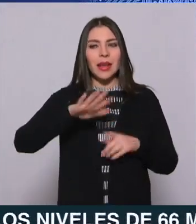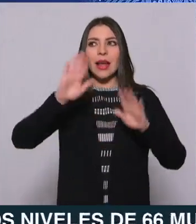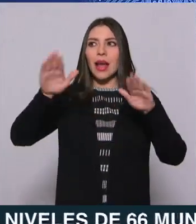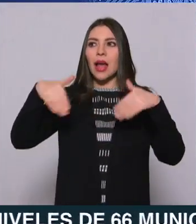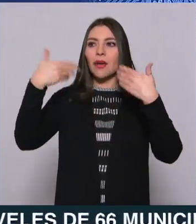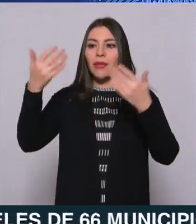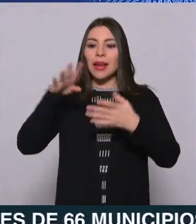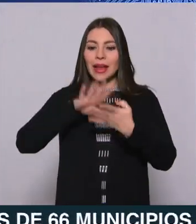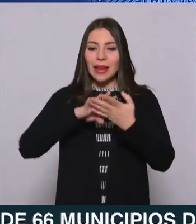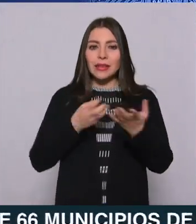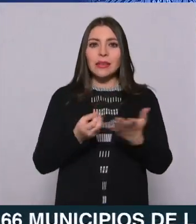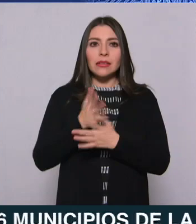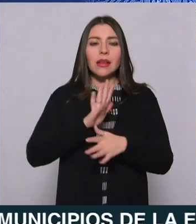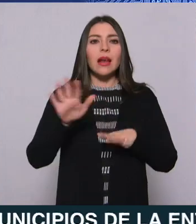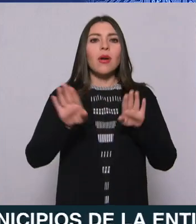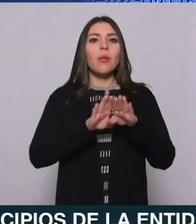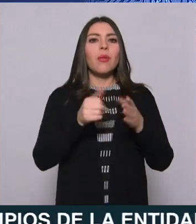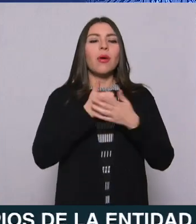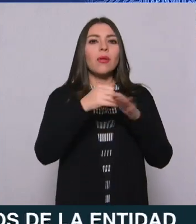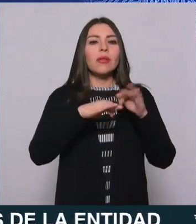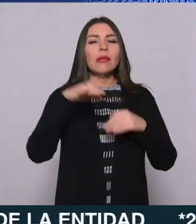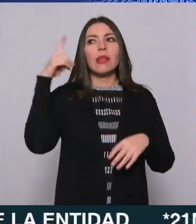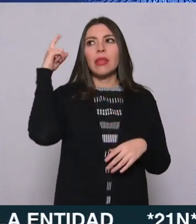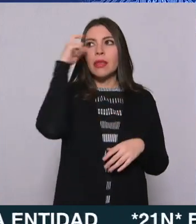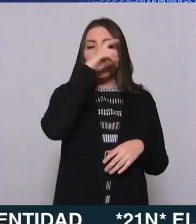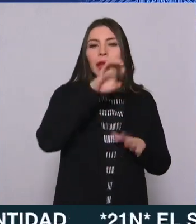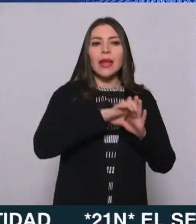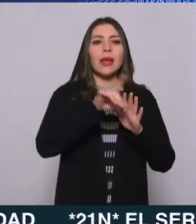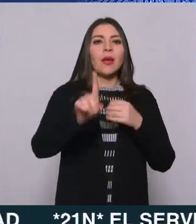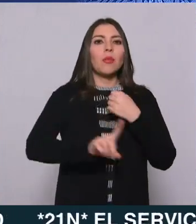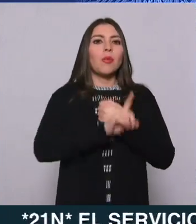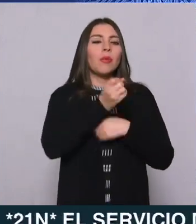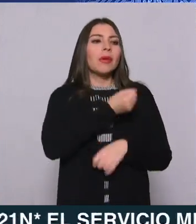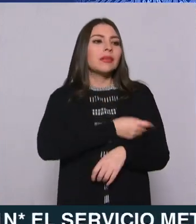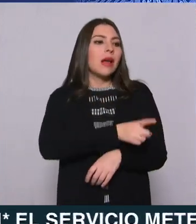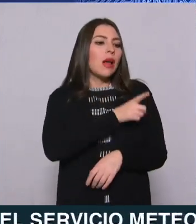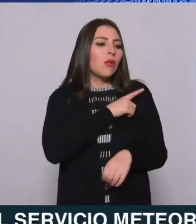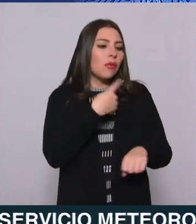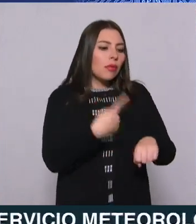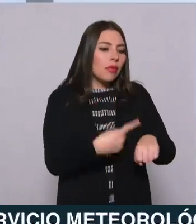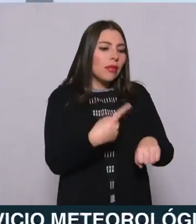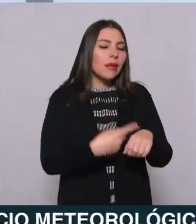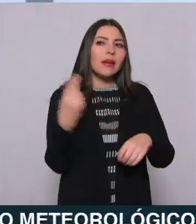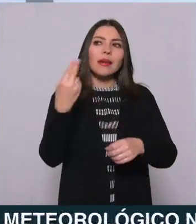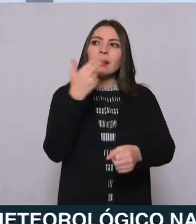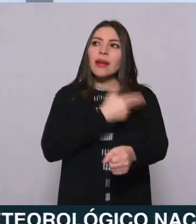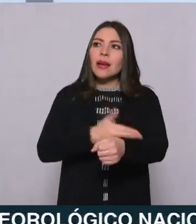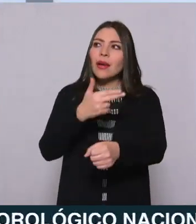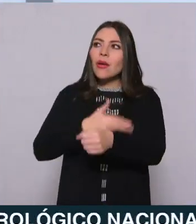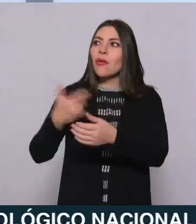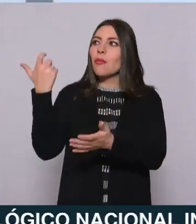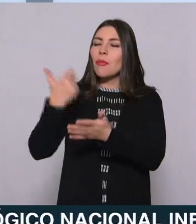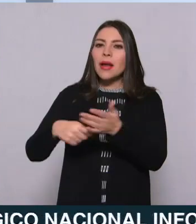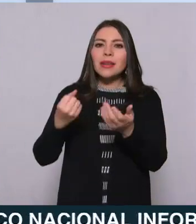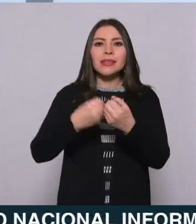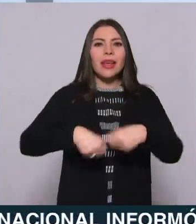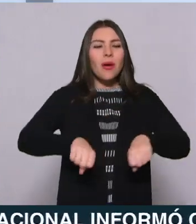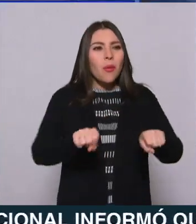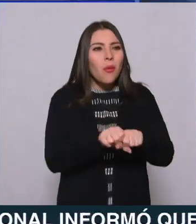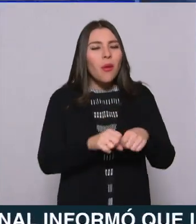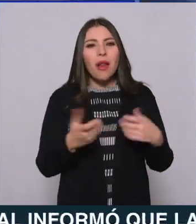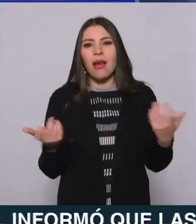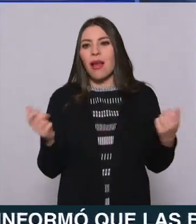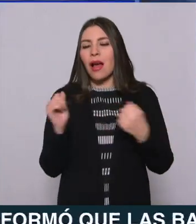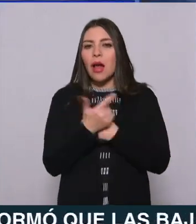que si tienen algún problema de salud y necesitan pues a lo mejor comprar un seguro o cualquier trámite que ya lo mencionábamos, se requiere tan básico como